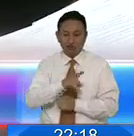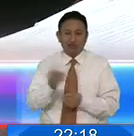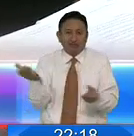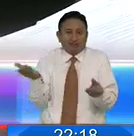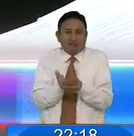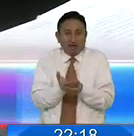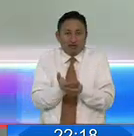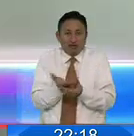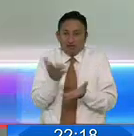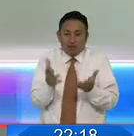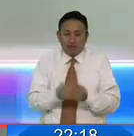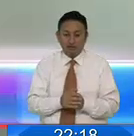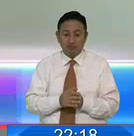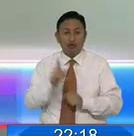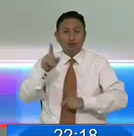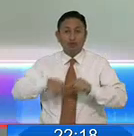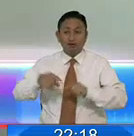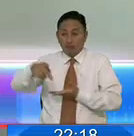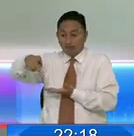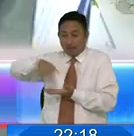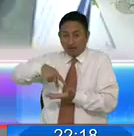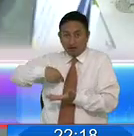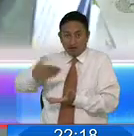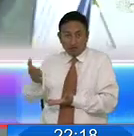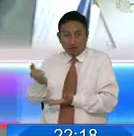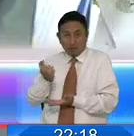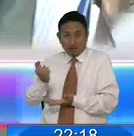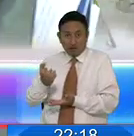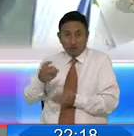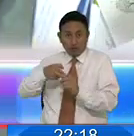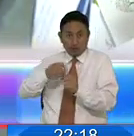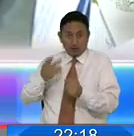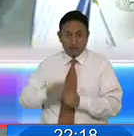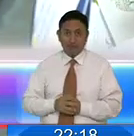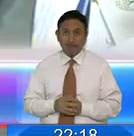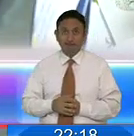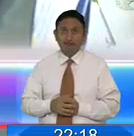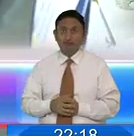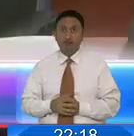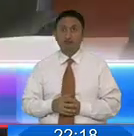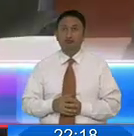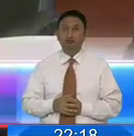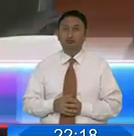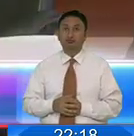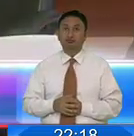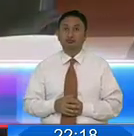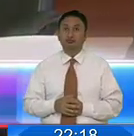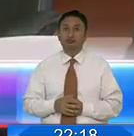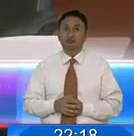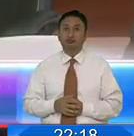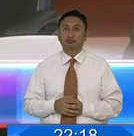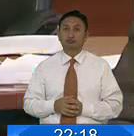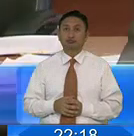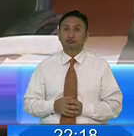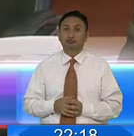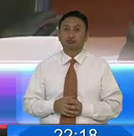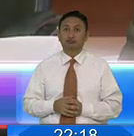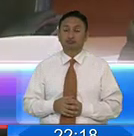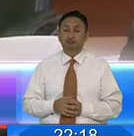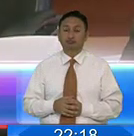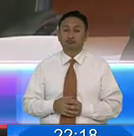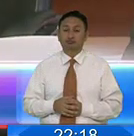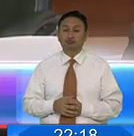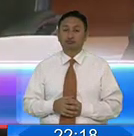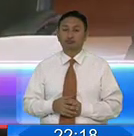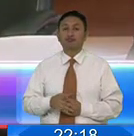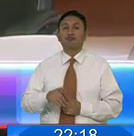y con ello recibir el pago de sus compensaciones jubilares que estaban pendientes hemos ratificado algunas